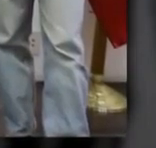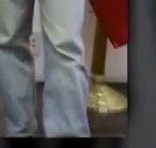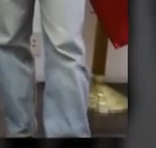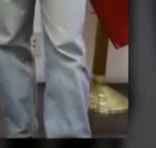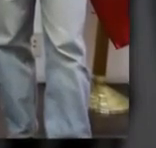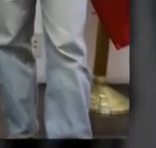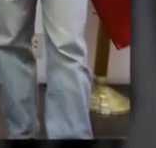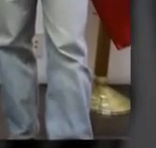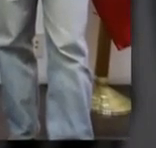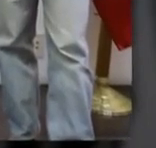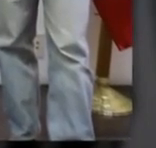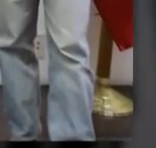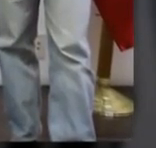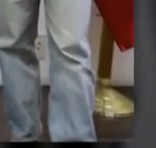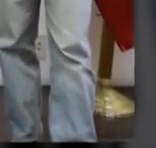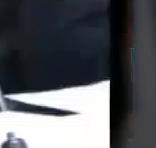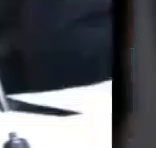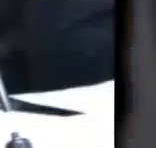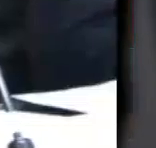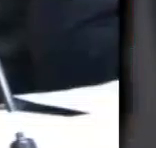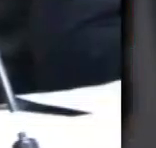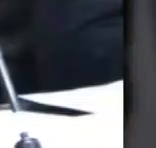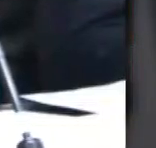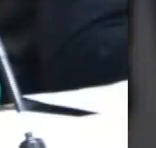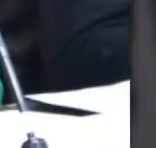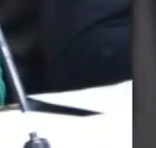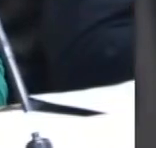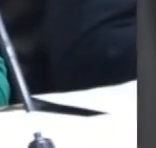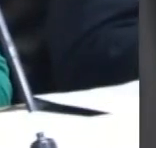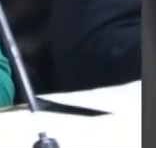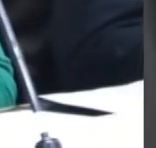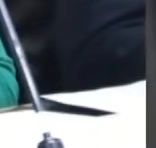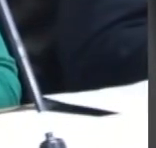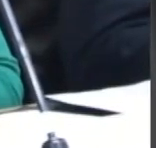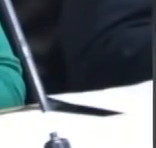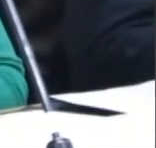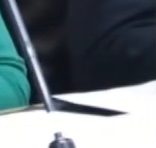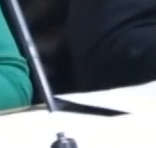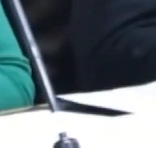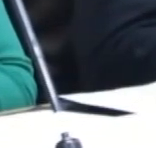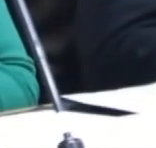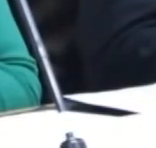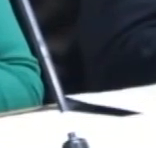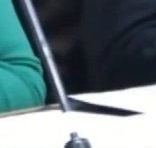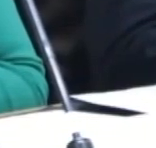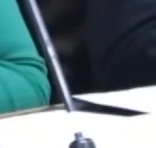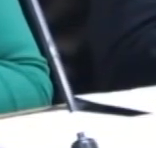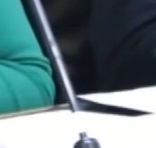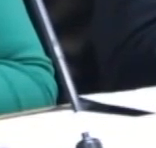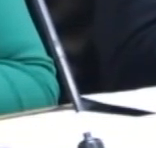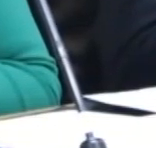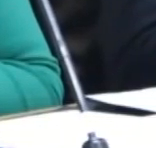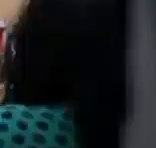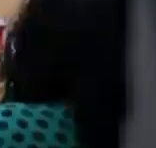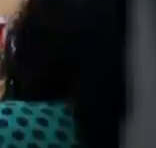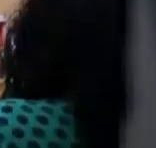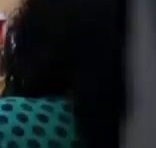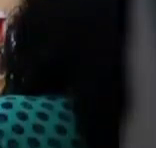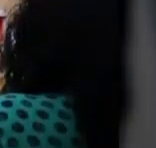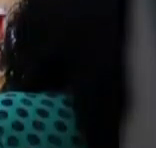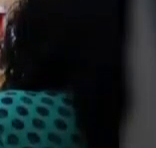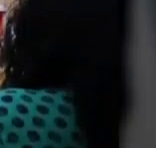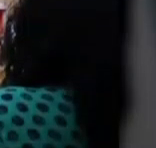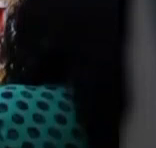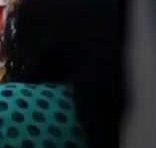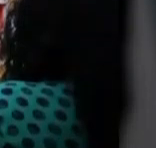durante 2023 se autorizaron 764 vehículos para el transporte y recolección de residuos de manejo especial.